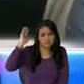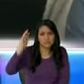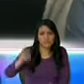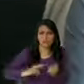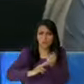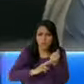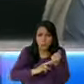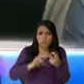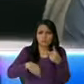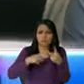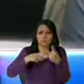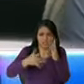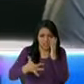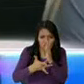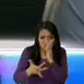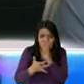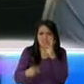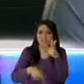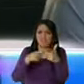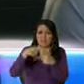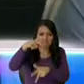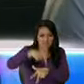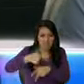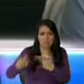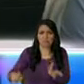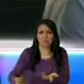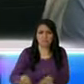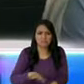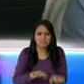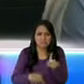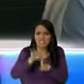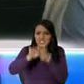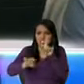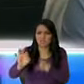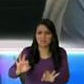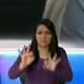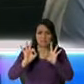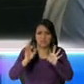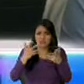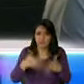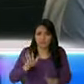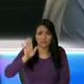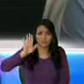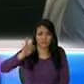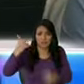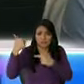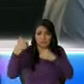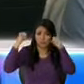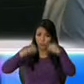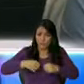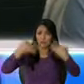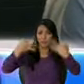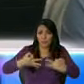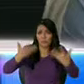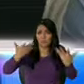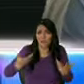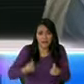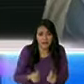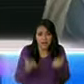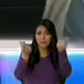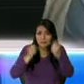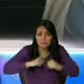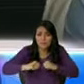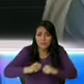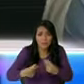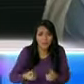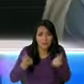recursos, han tenido el tiempo y han tenido claramente sus tareas constitucionales para hacerlas cumplir de una forma ágil